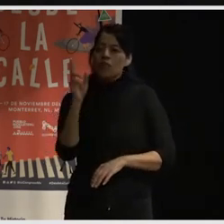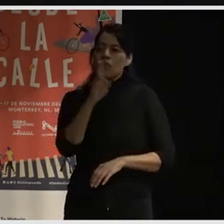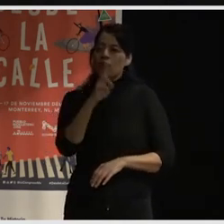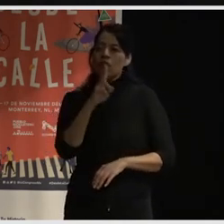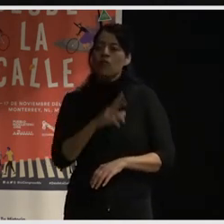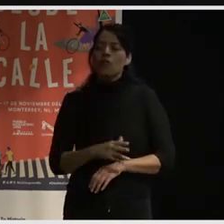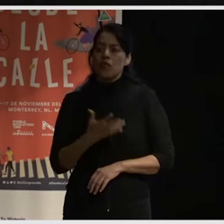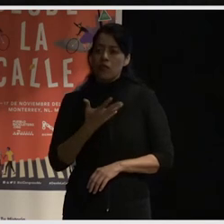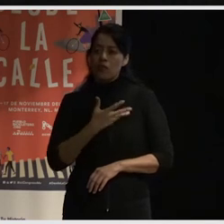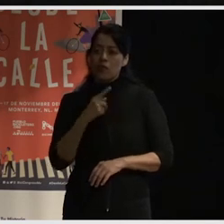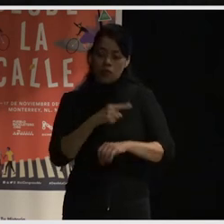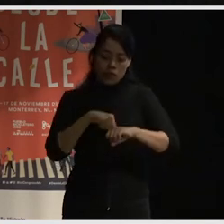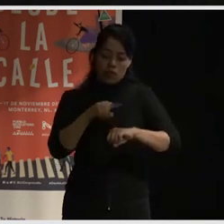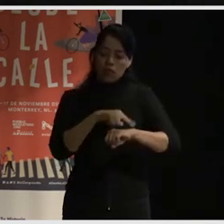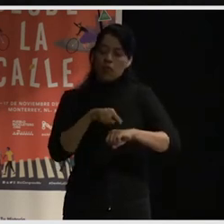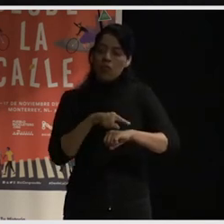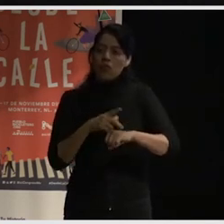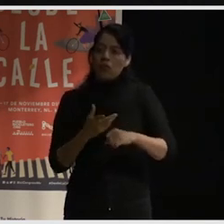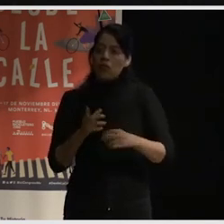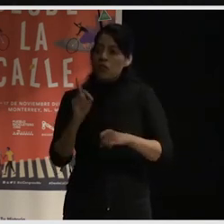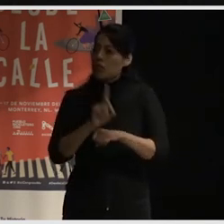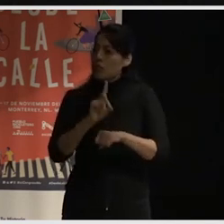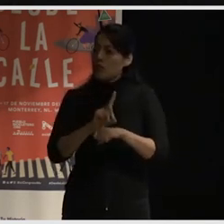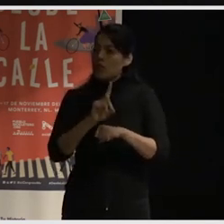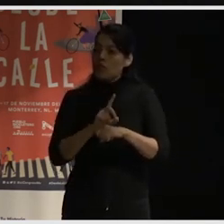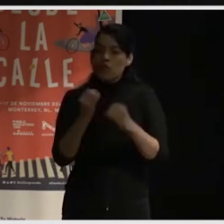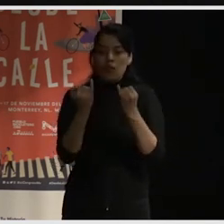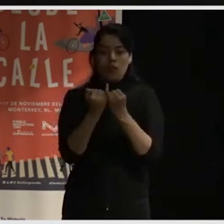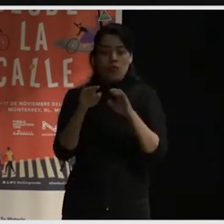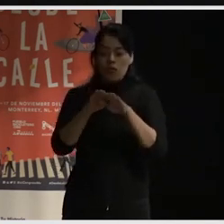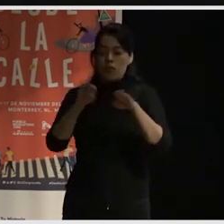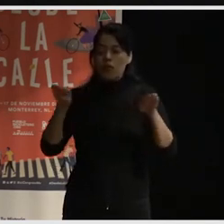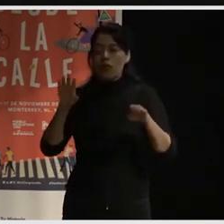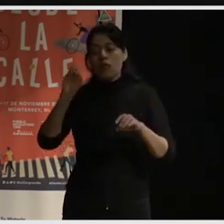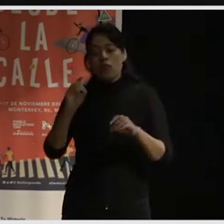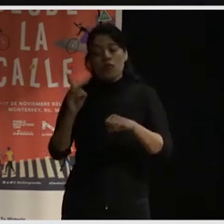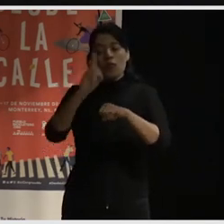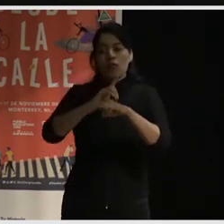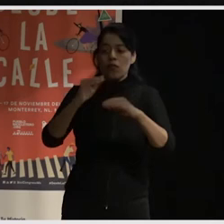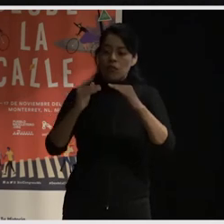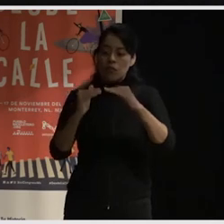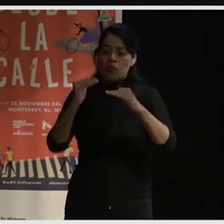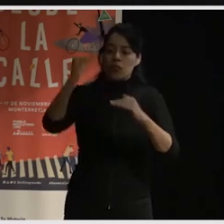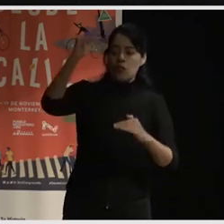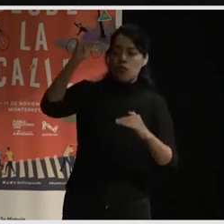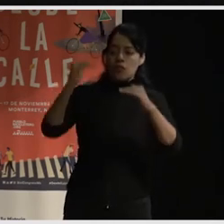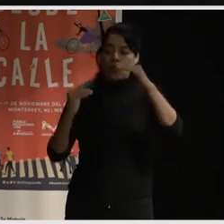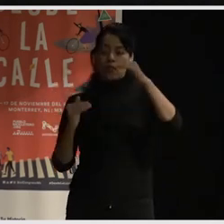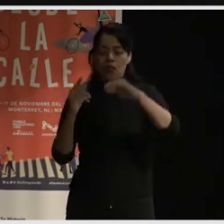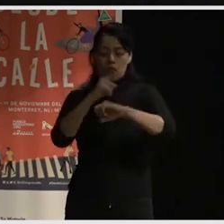este y si es más o menos todos los días es igual o hay días en los que se concentra en un horario y luego en otros